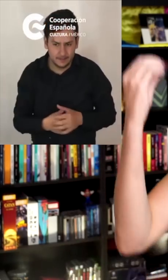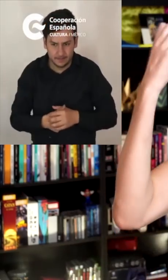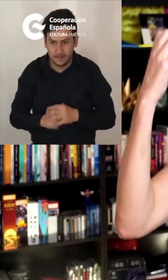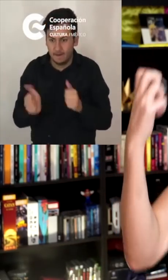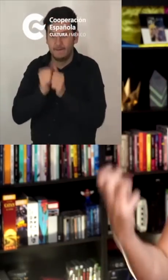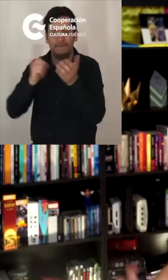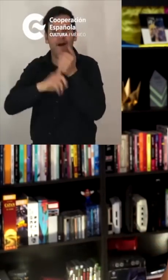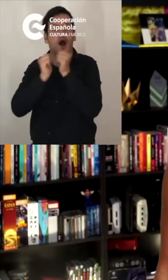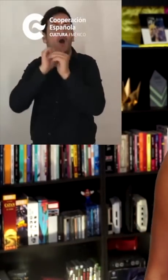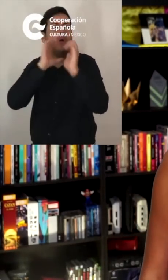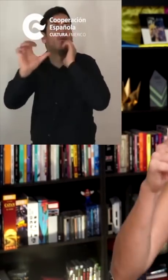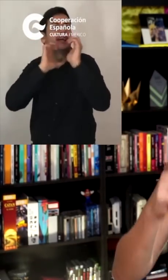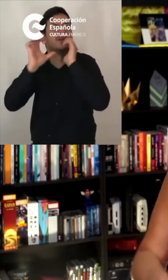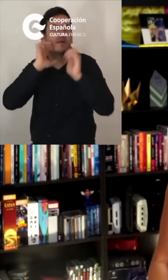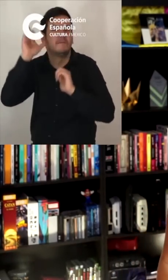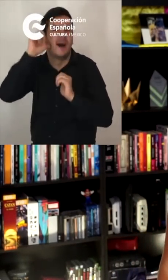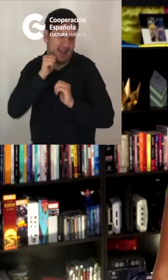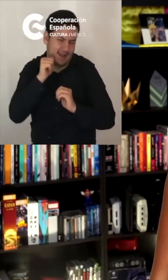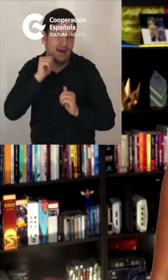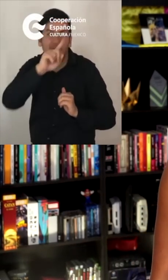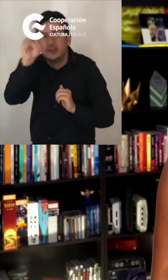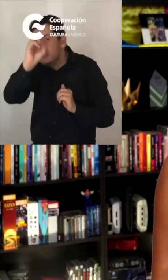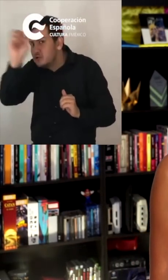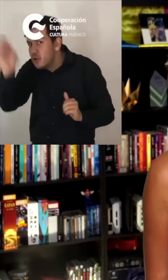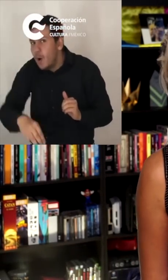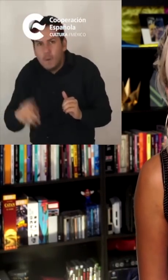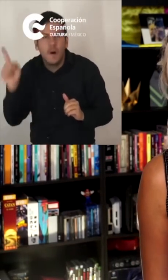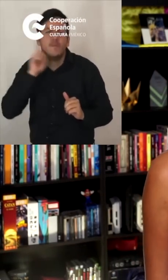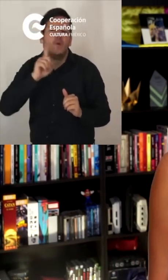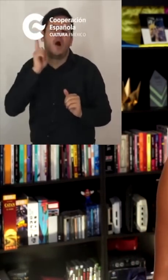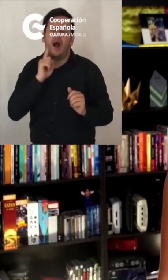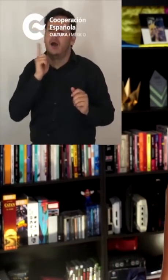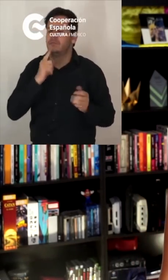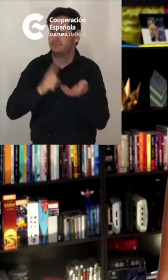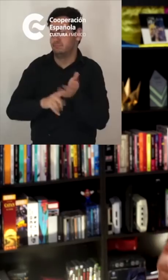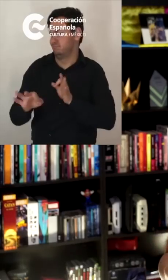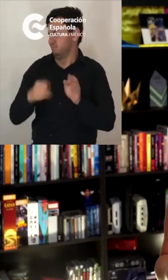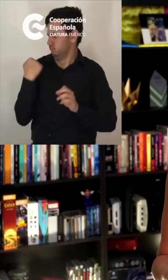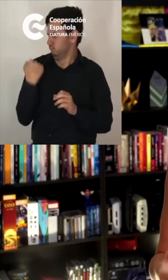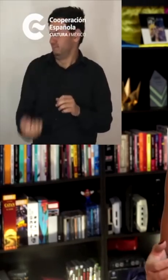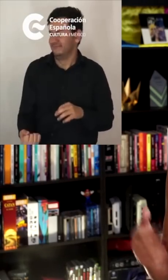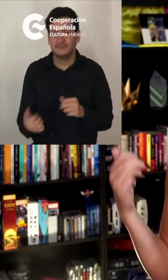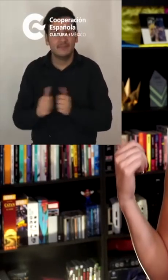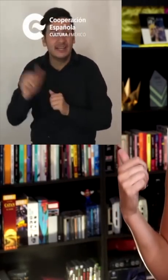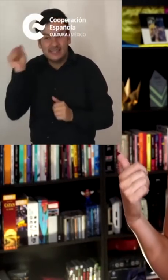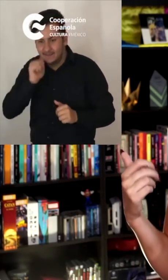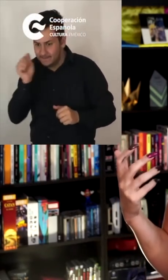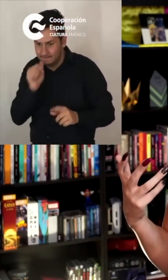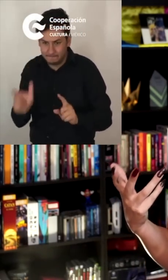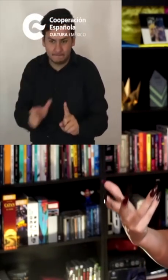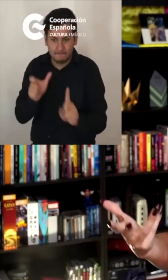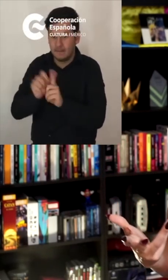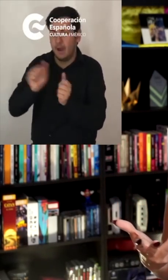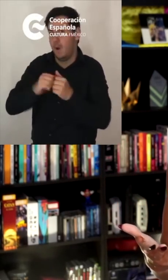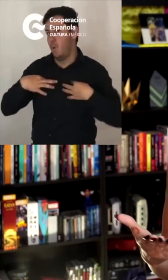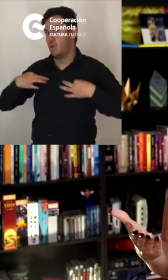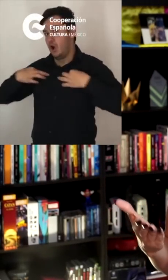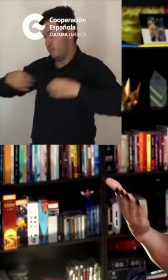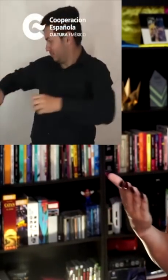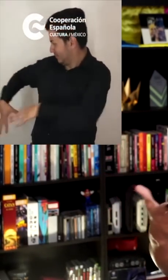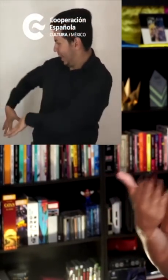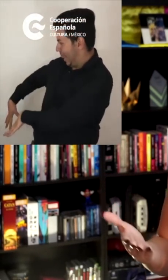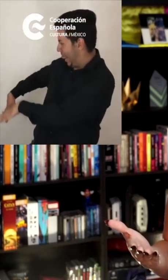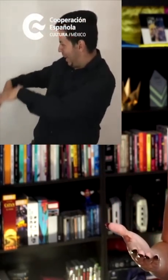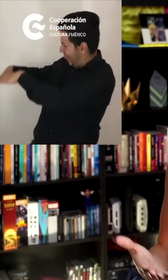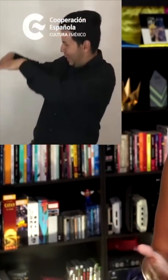La comunicación del mañana. Zoom. La herramienta de la mujer ejecutiva exitosa de hoy. Esa mujer que siempre tendrá atrás en la toma una pila de ropa interior que no alcanzó a